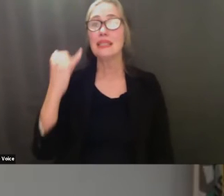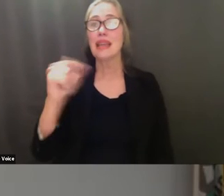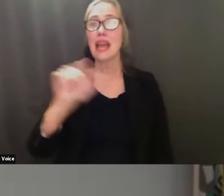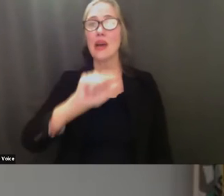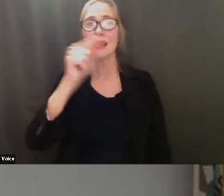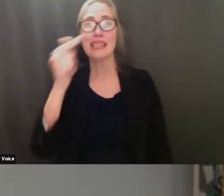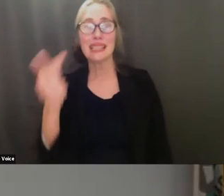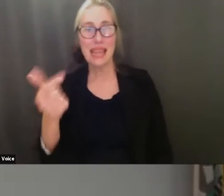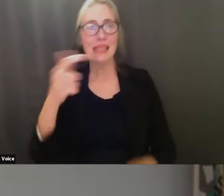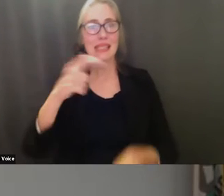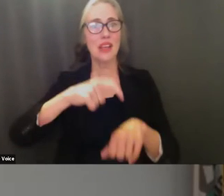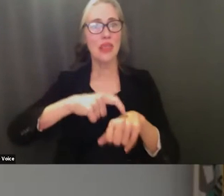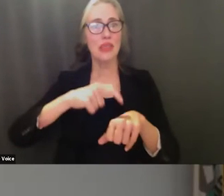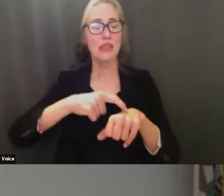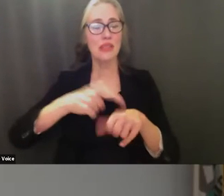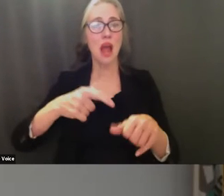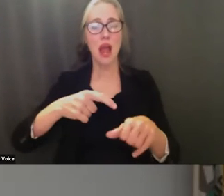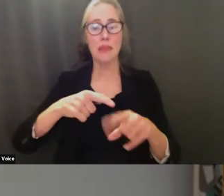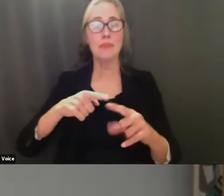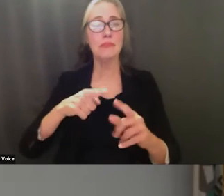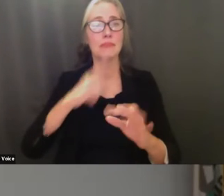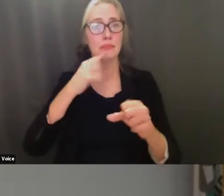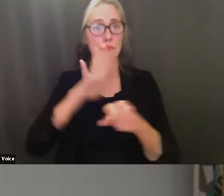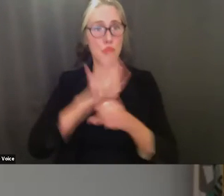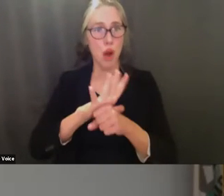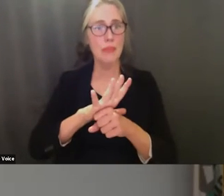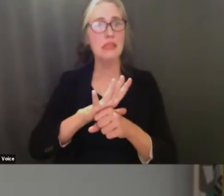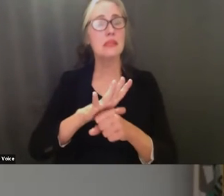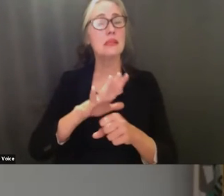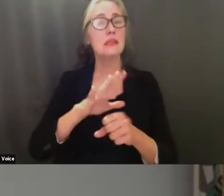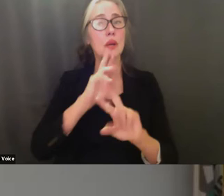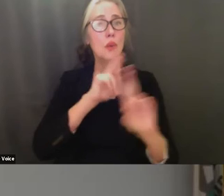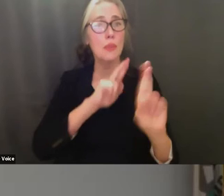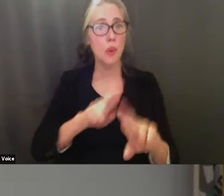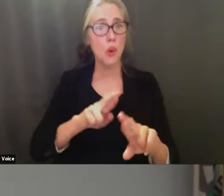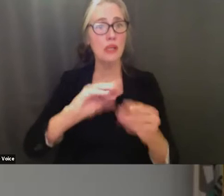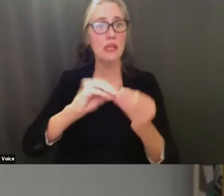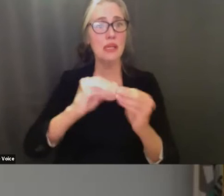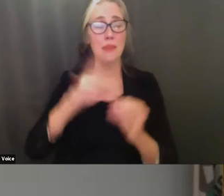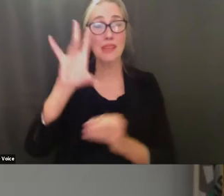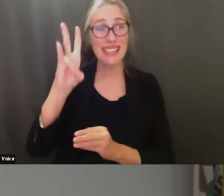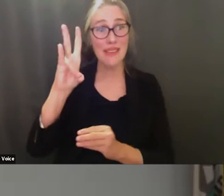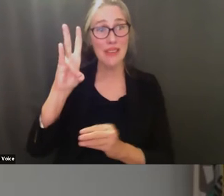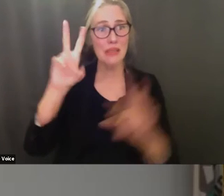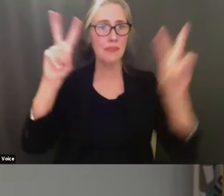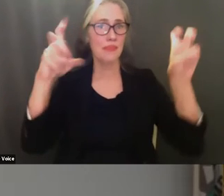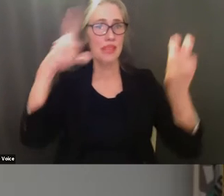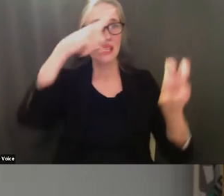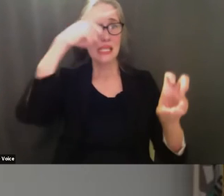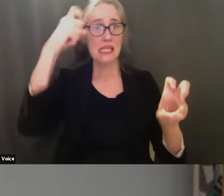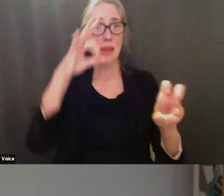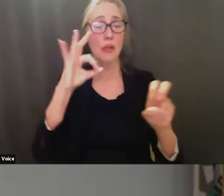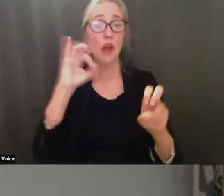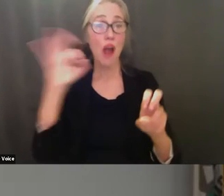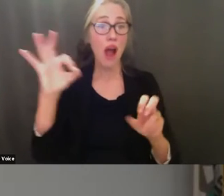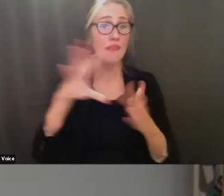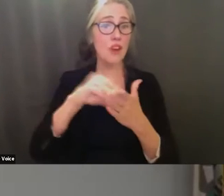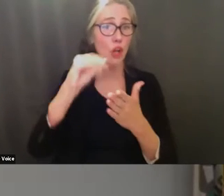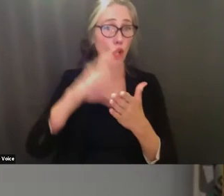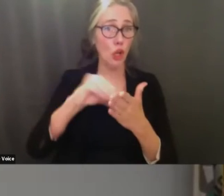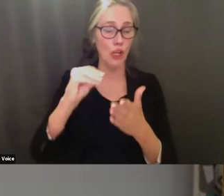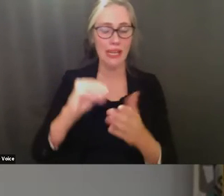me gustaría que continuáramos con el informe el número 7. Le paso la palabra a la